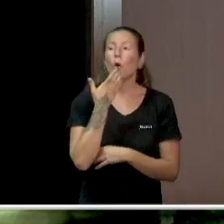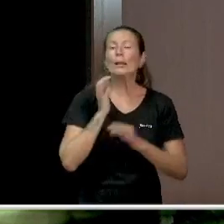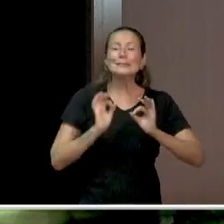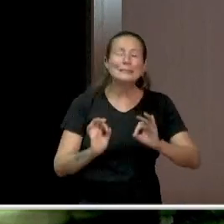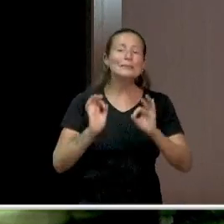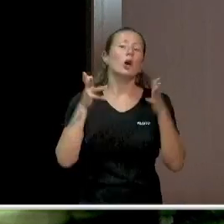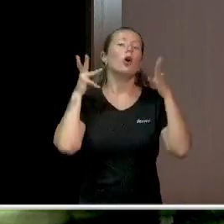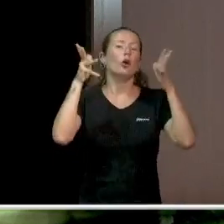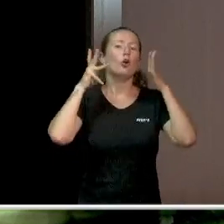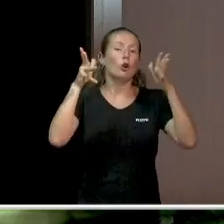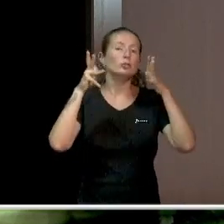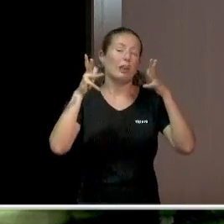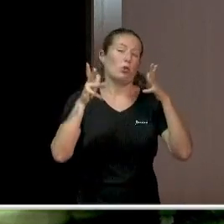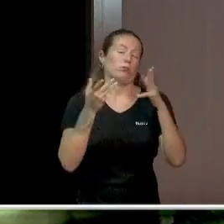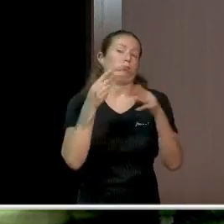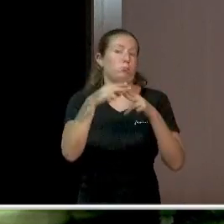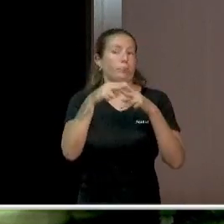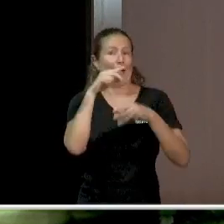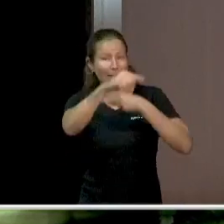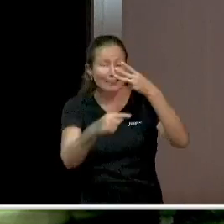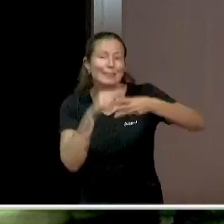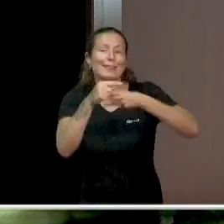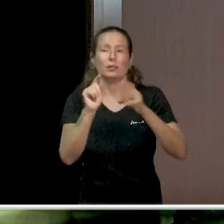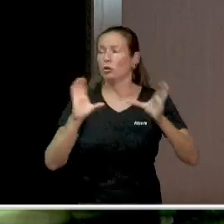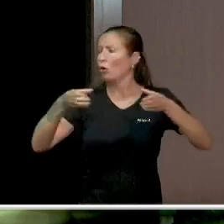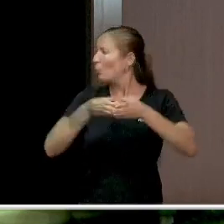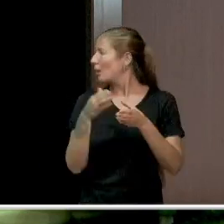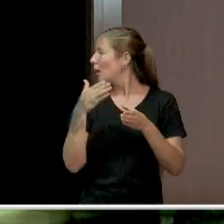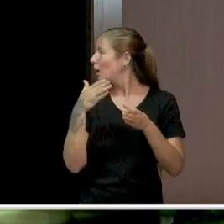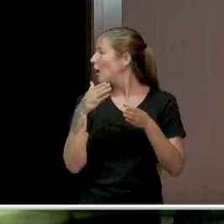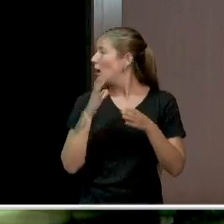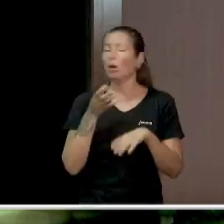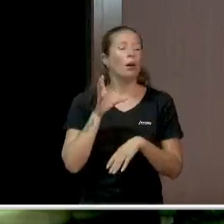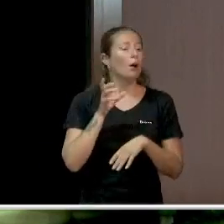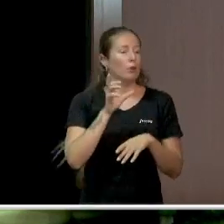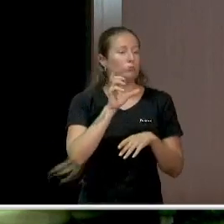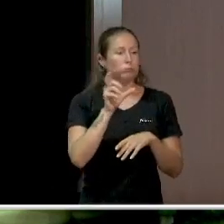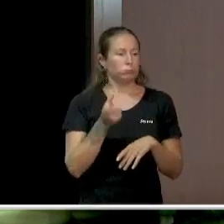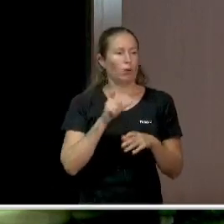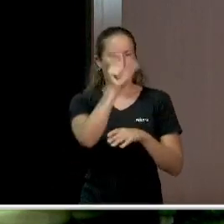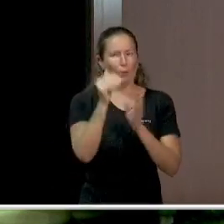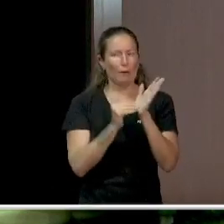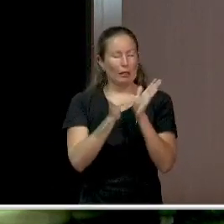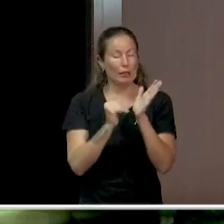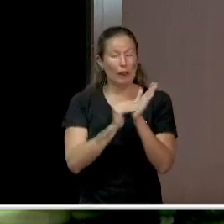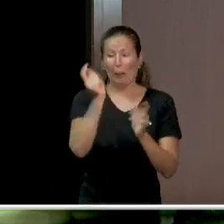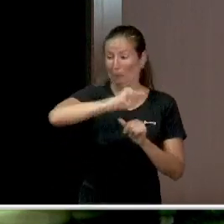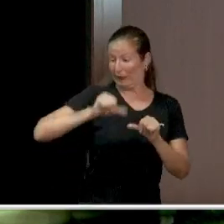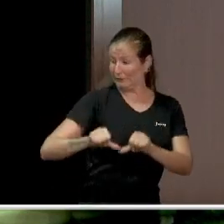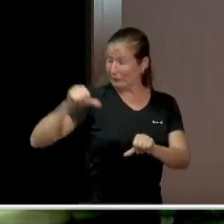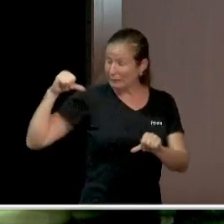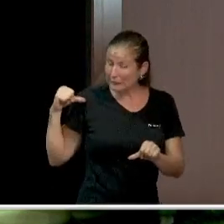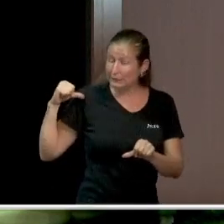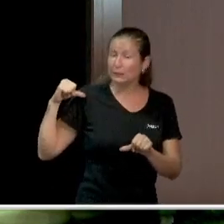del Consejo Tripartito de Relaciones Laborales de la Comunidad Valenciana, que ha desarrollado hasta hace unos meses,